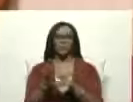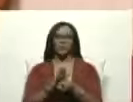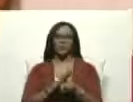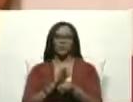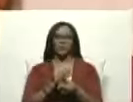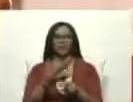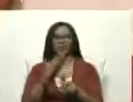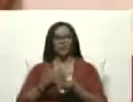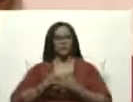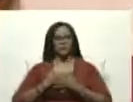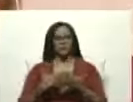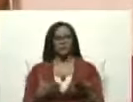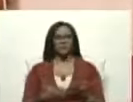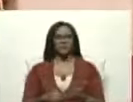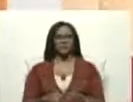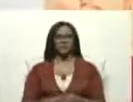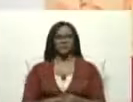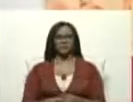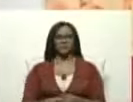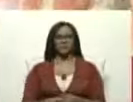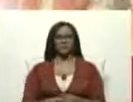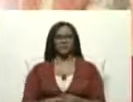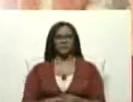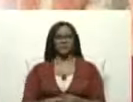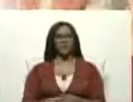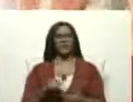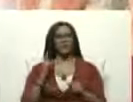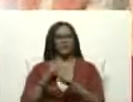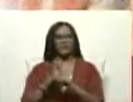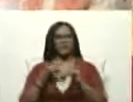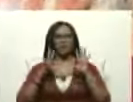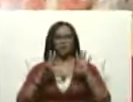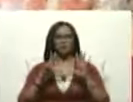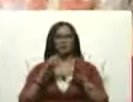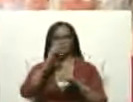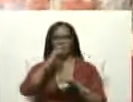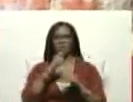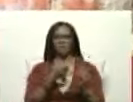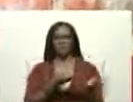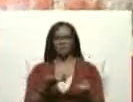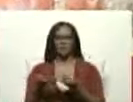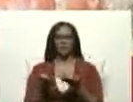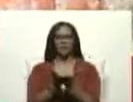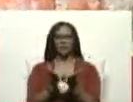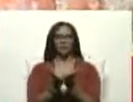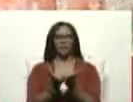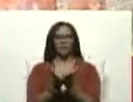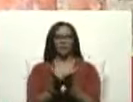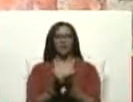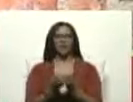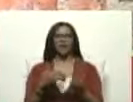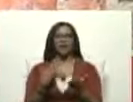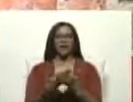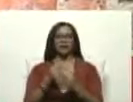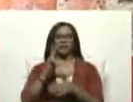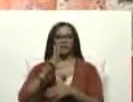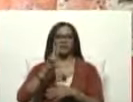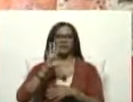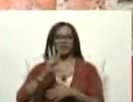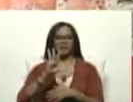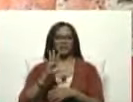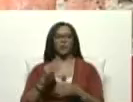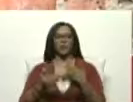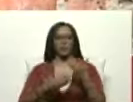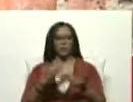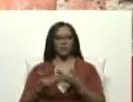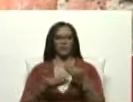mejor disposición. Y desde los 8 años recibimos aquí a los estudiantes hasta los 35 para un